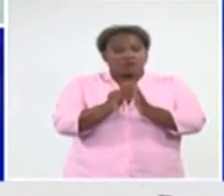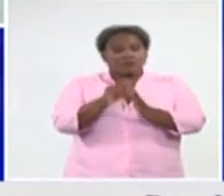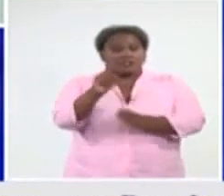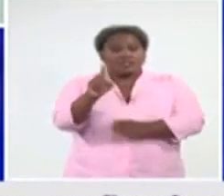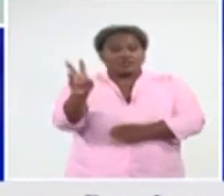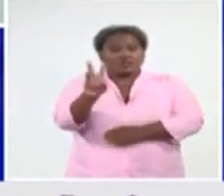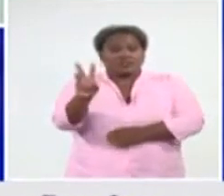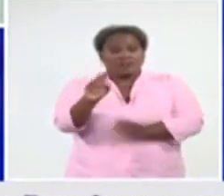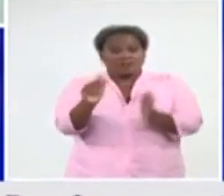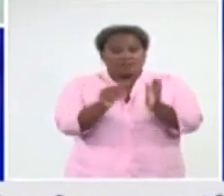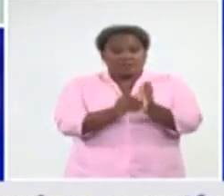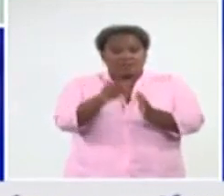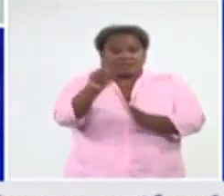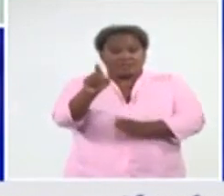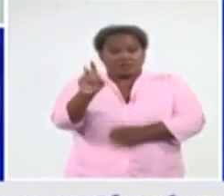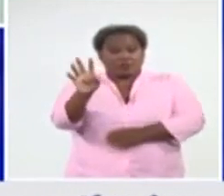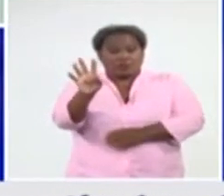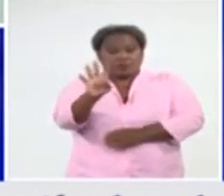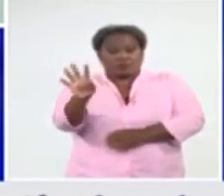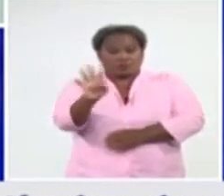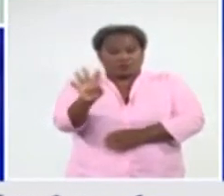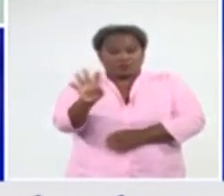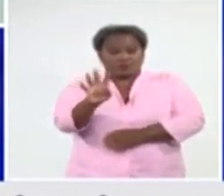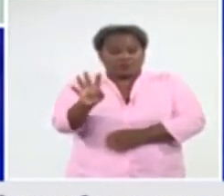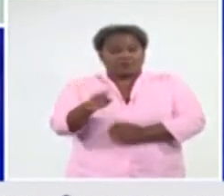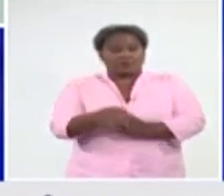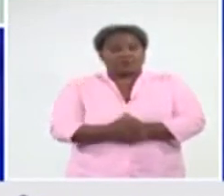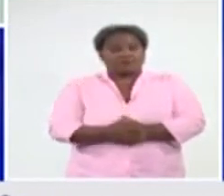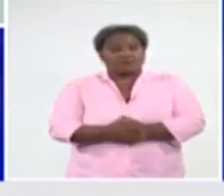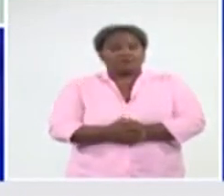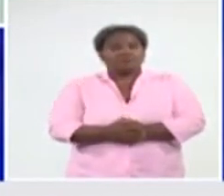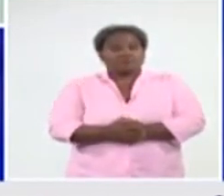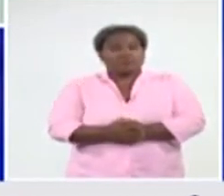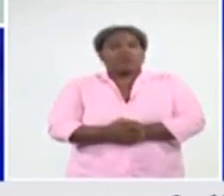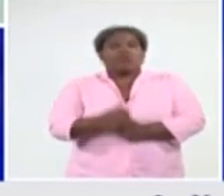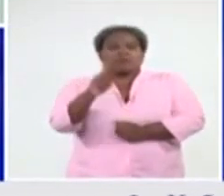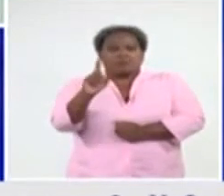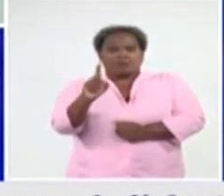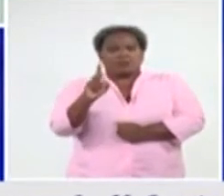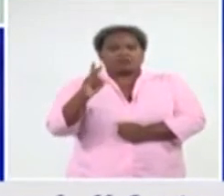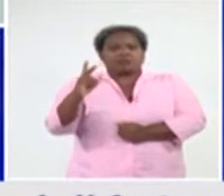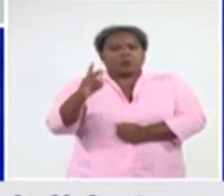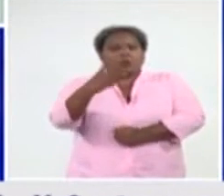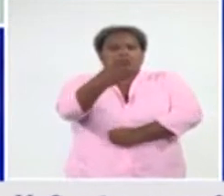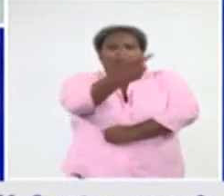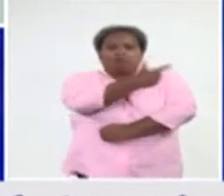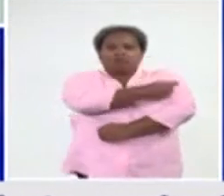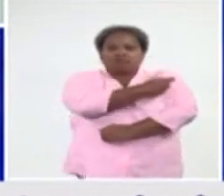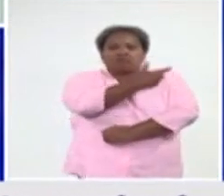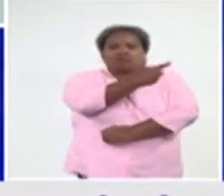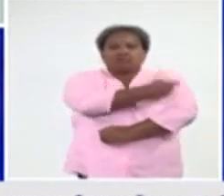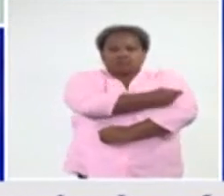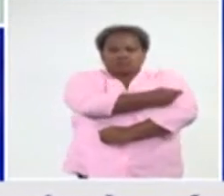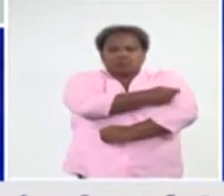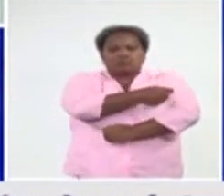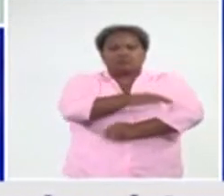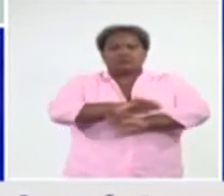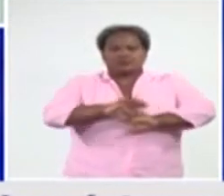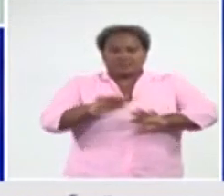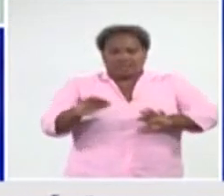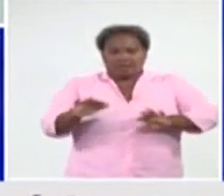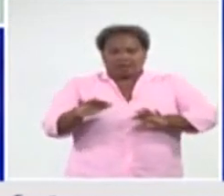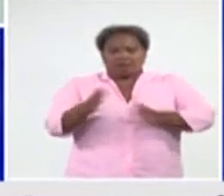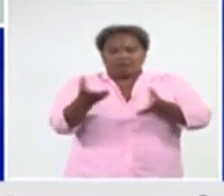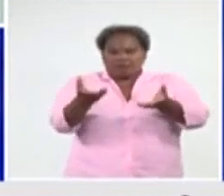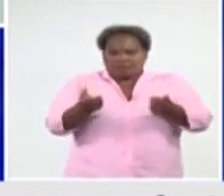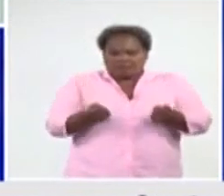1.133.144, que han recibido la primera y la segunda dosis de la vacuna ya en estos